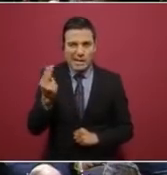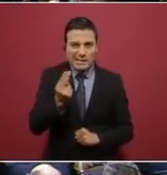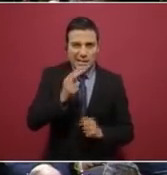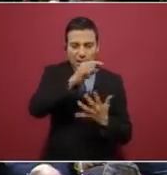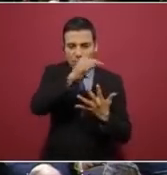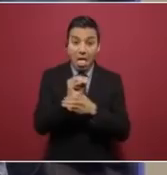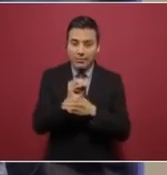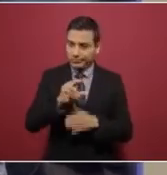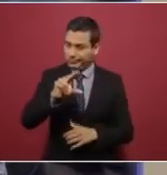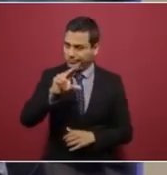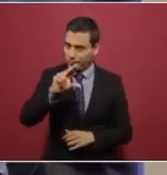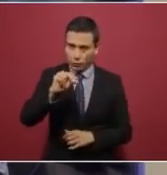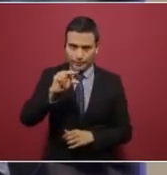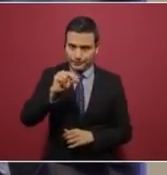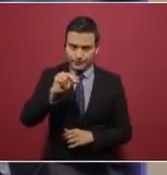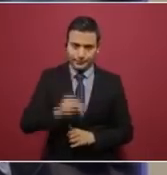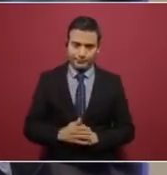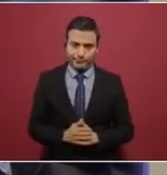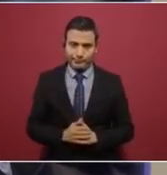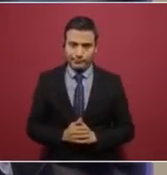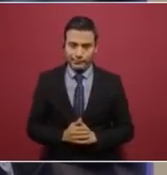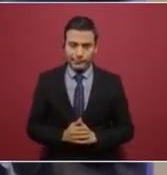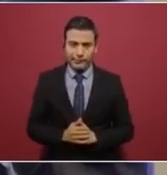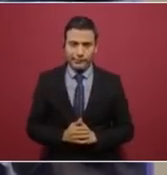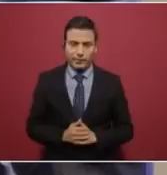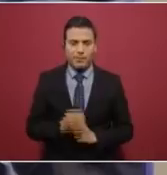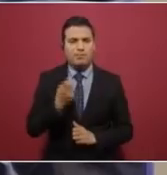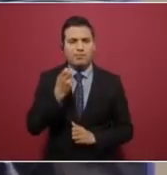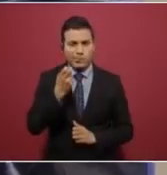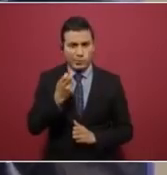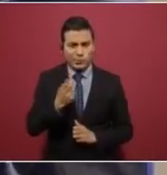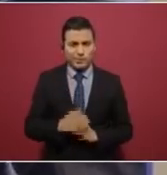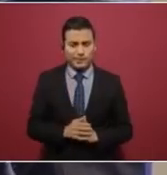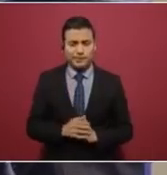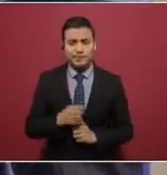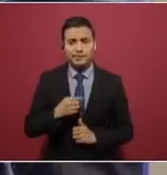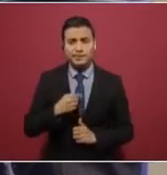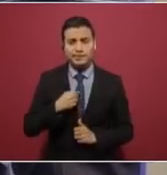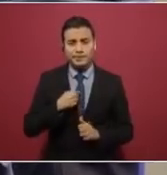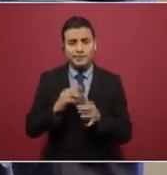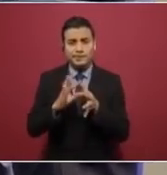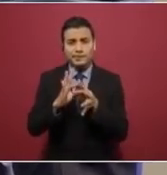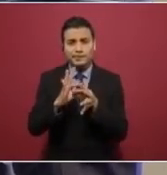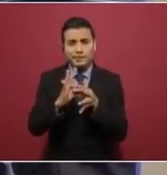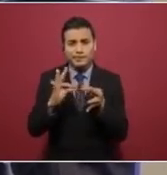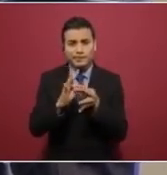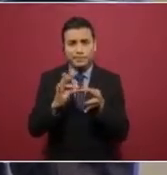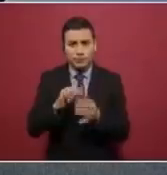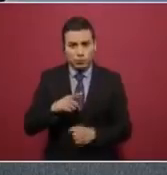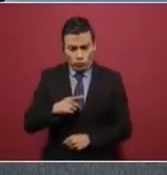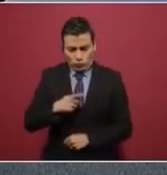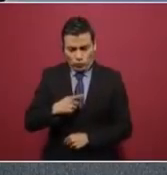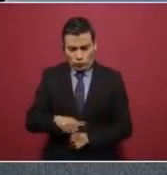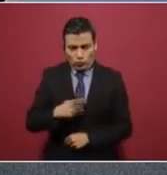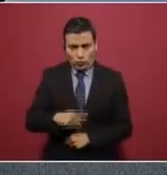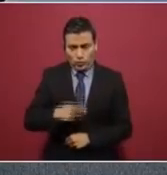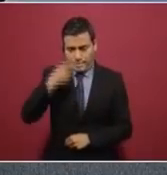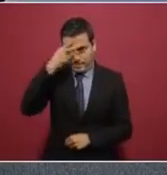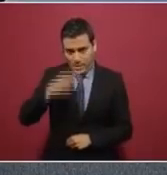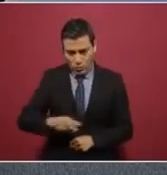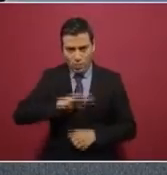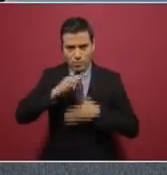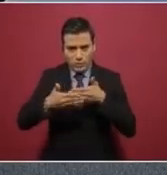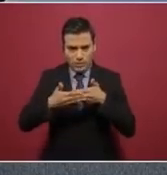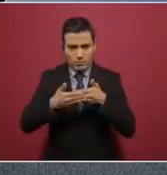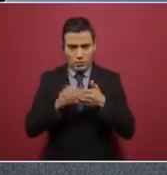nuestra gente. En el marco de la presentación del informe de la Comisión de Alto Nivel Salud Universal del Siglo XXI,